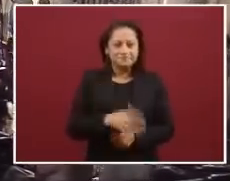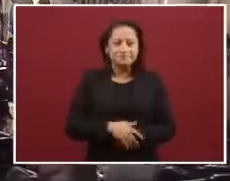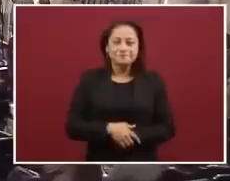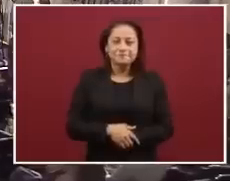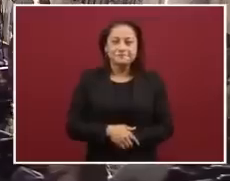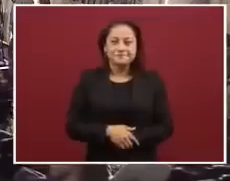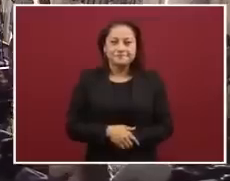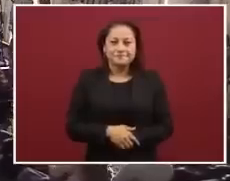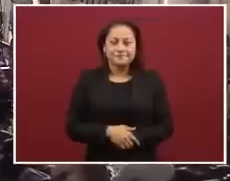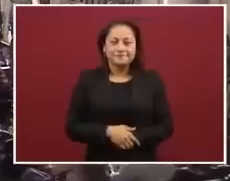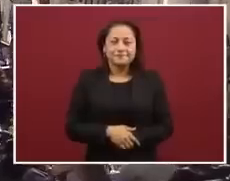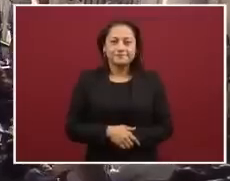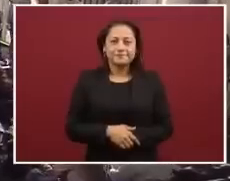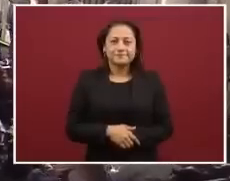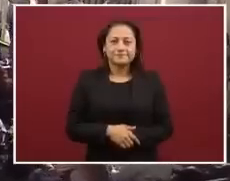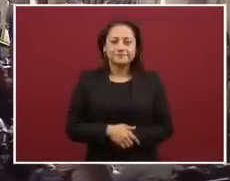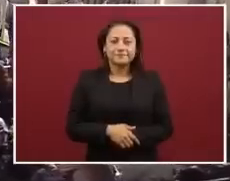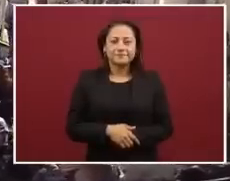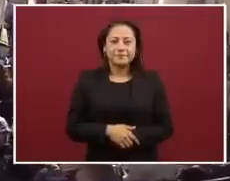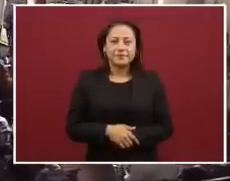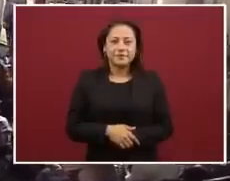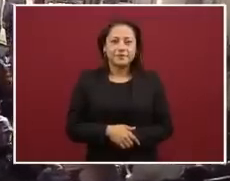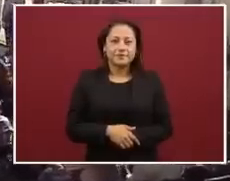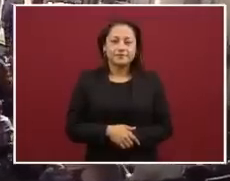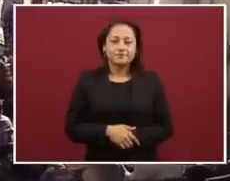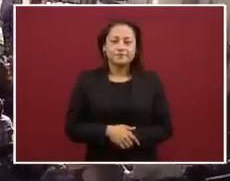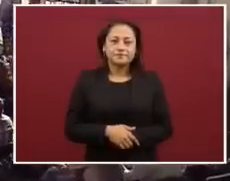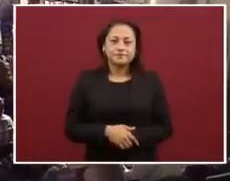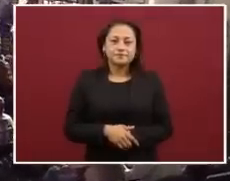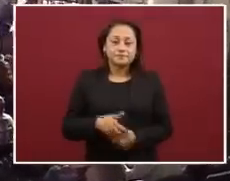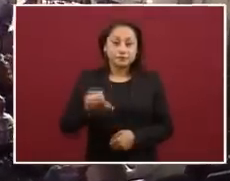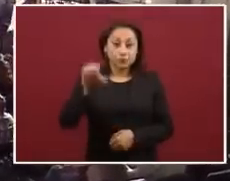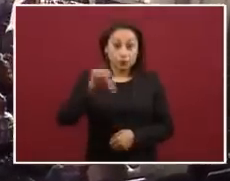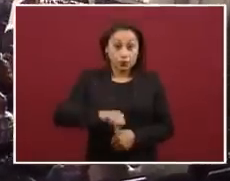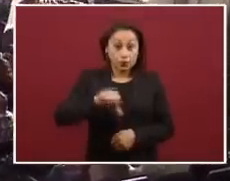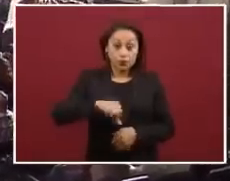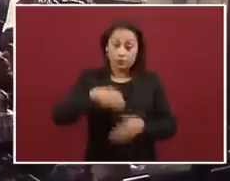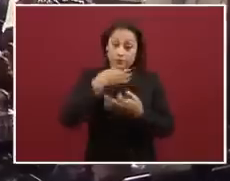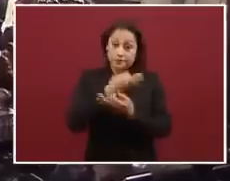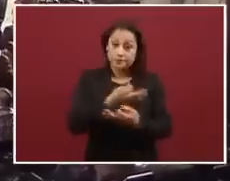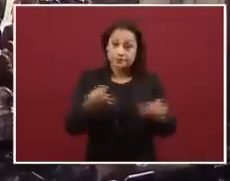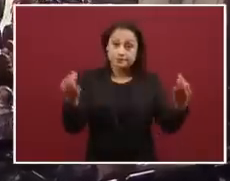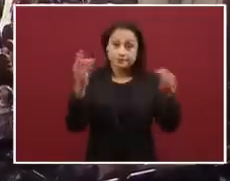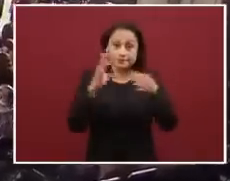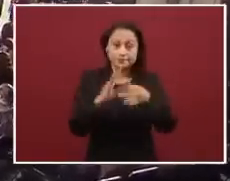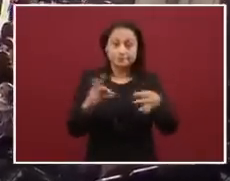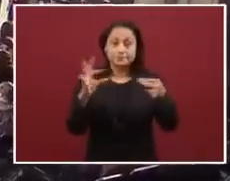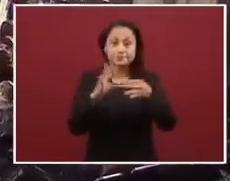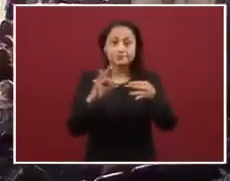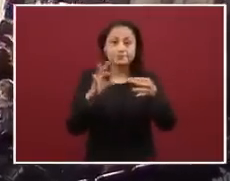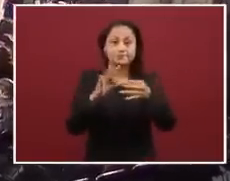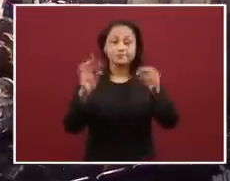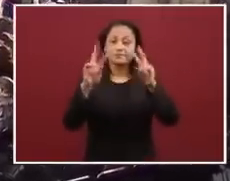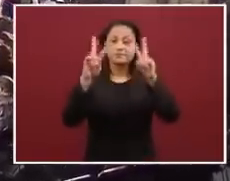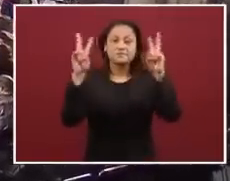Bueno, hoy vamos a informar sobre el plan